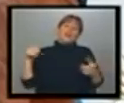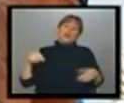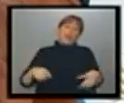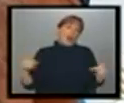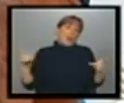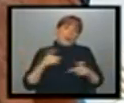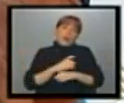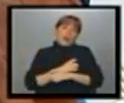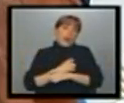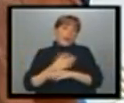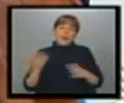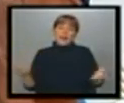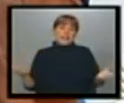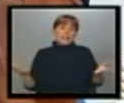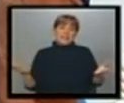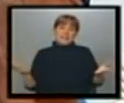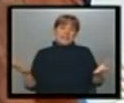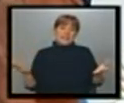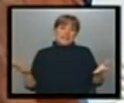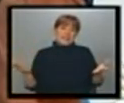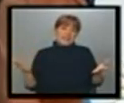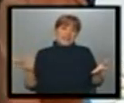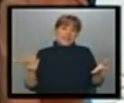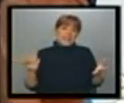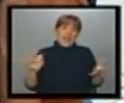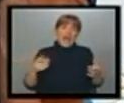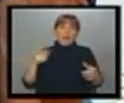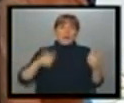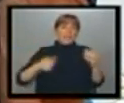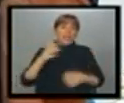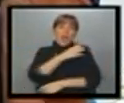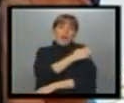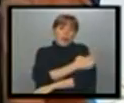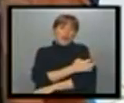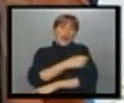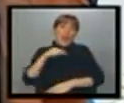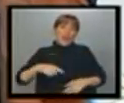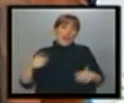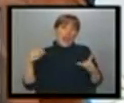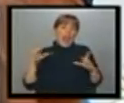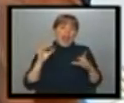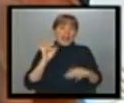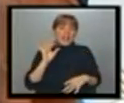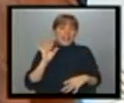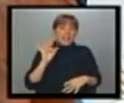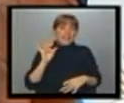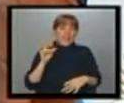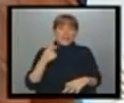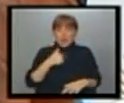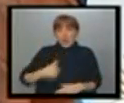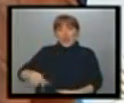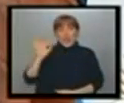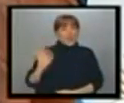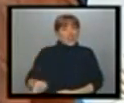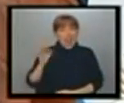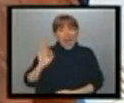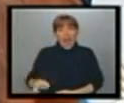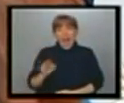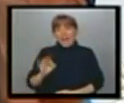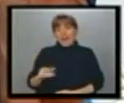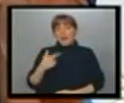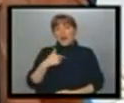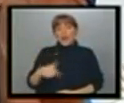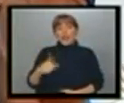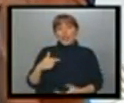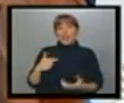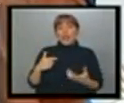problemas en algún punto le hayan complicado más la vida a la gente. Pero lo sabemos. Por eso también hemos tomado muchas